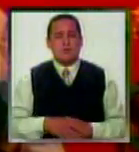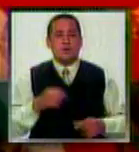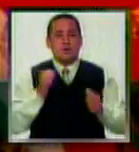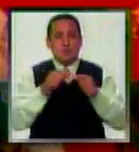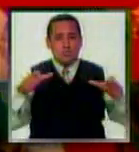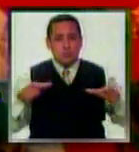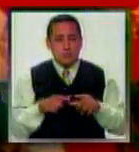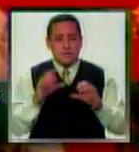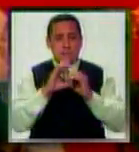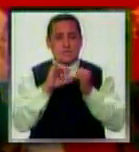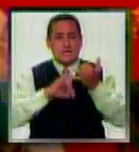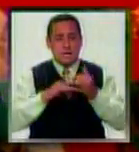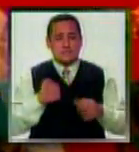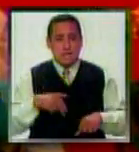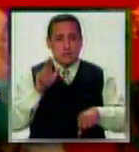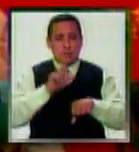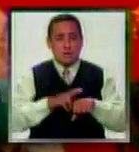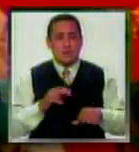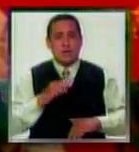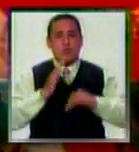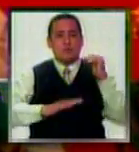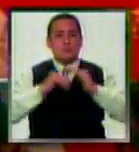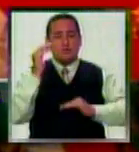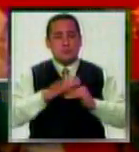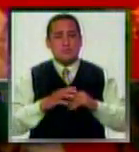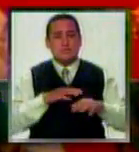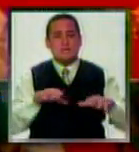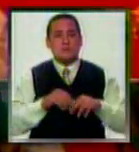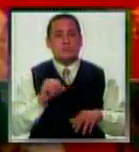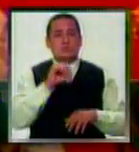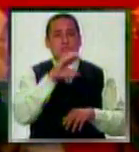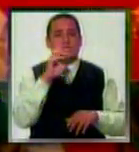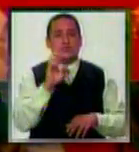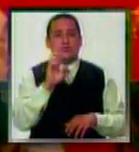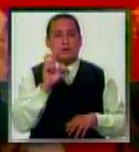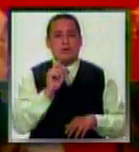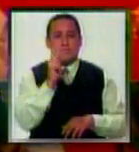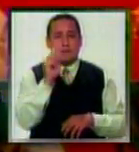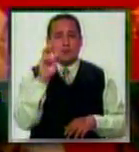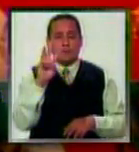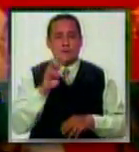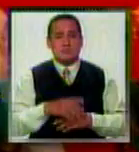centrales de gas natural, la construcción se hizo por $500 el kilovatio.